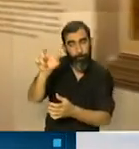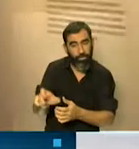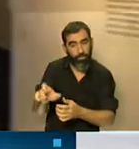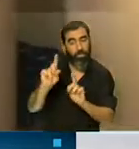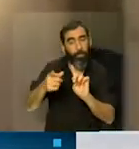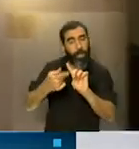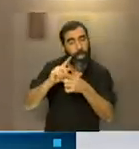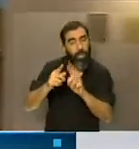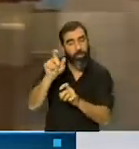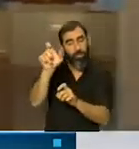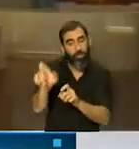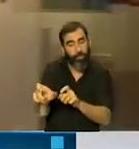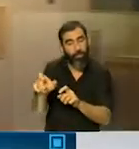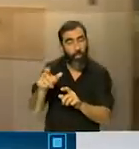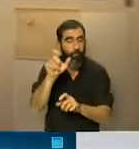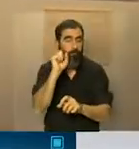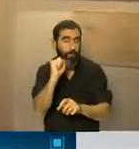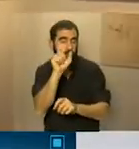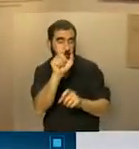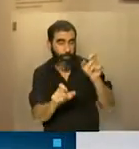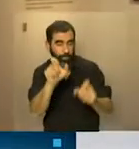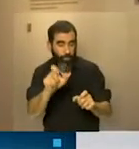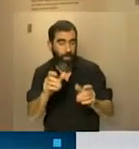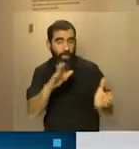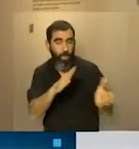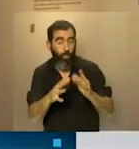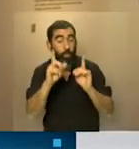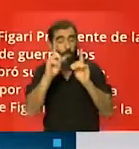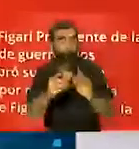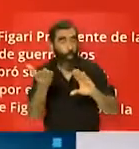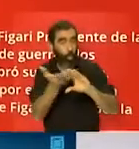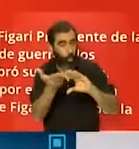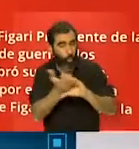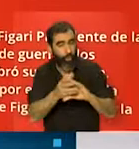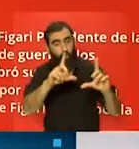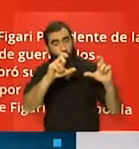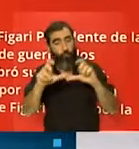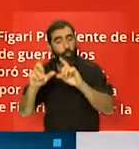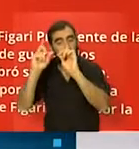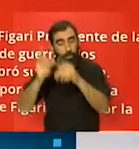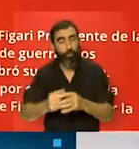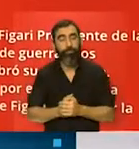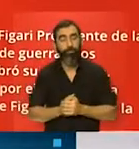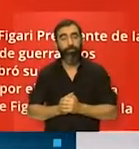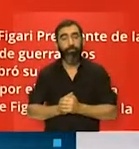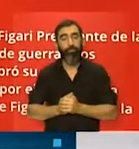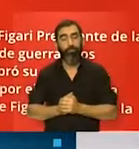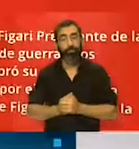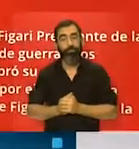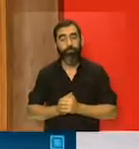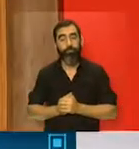la relación de su obra con personalidades de su época, incluyendo documentos y fotografías. La relación